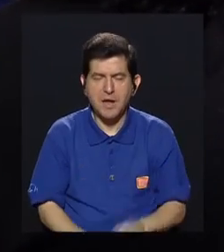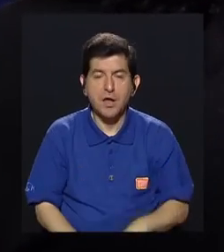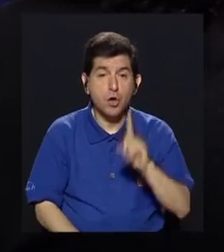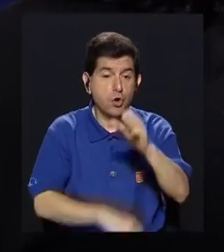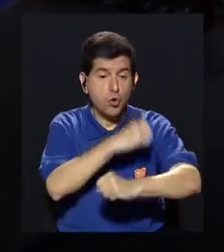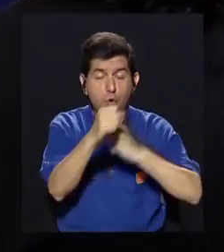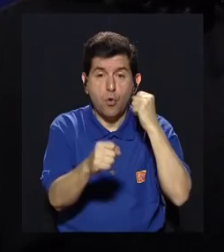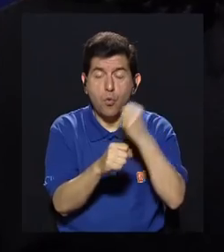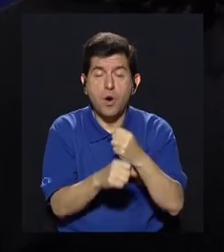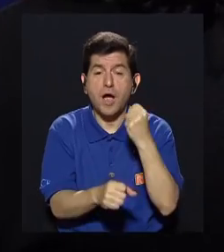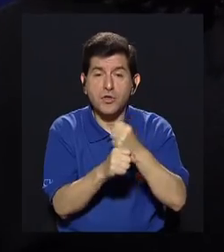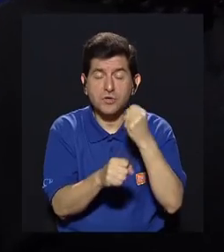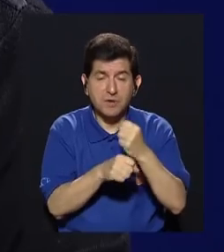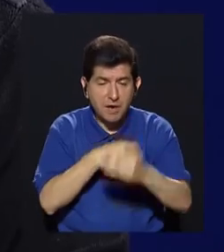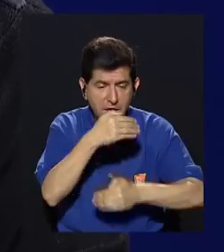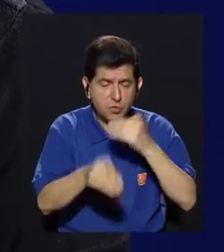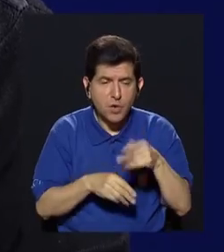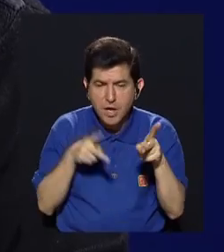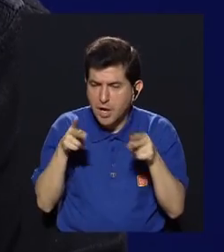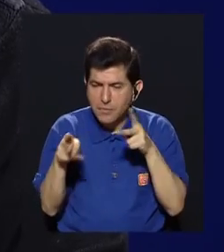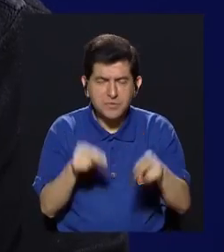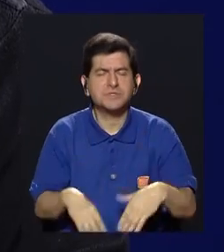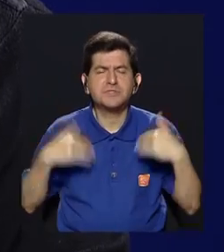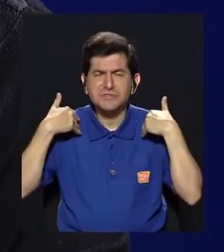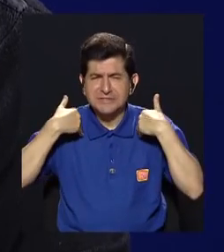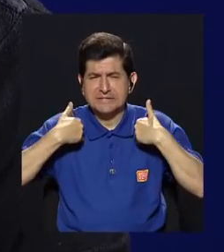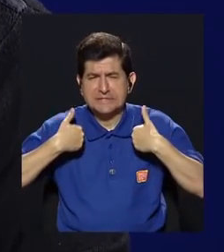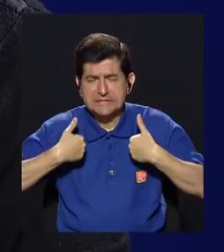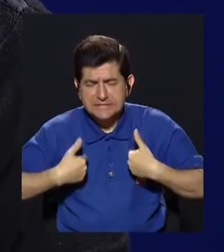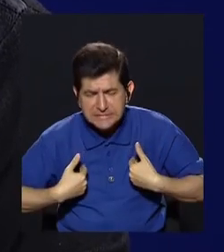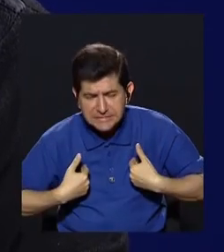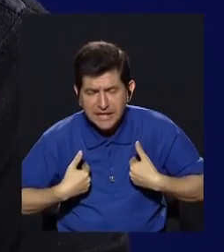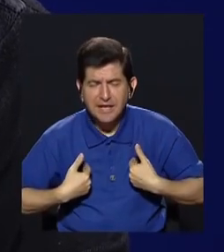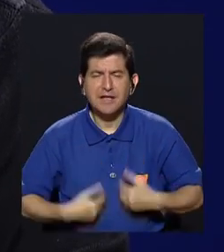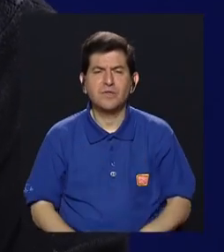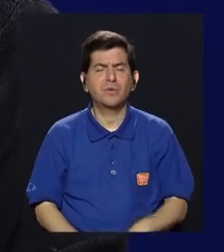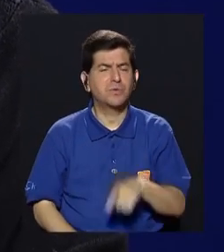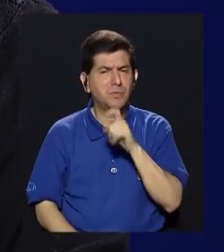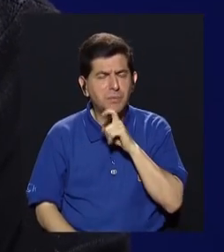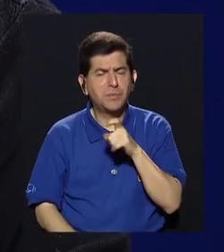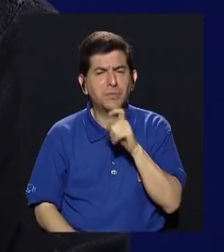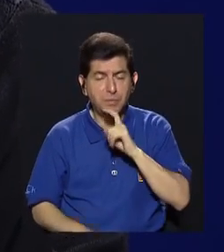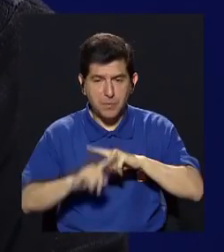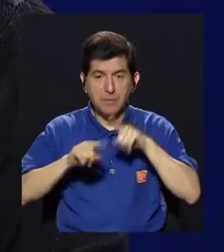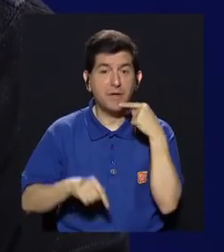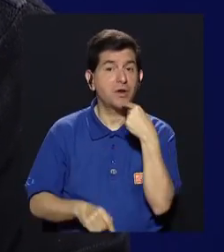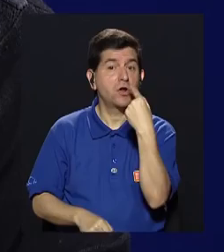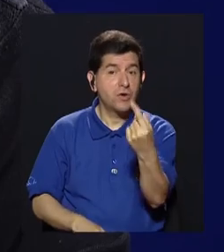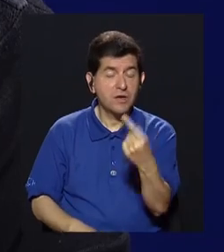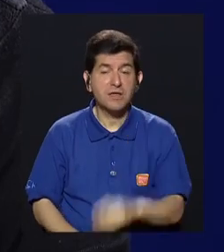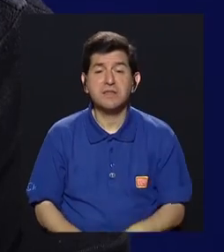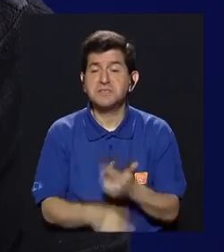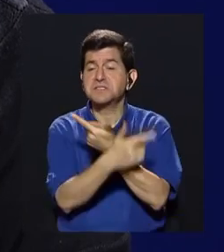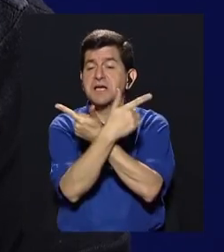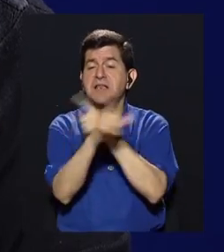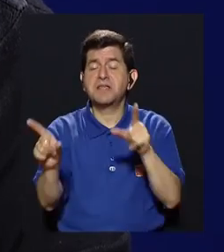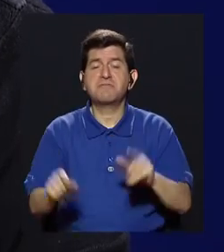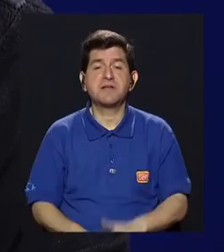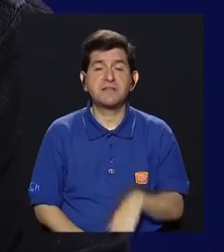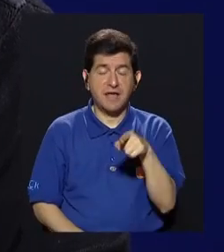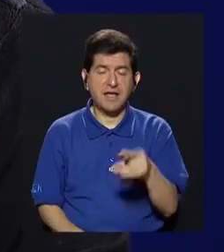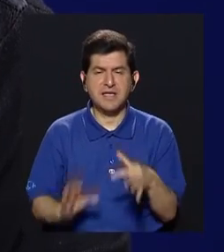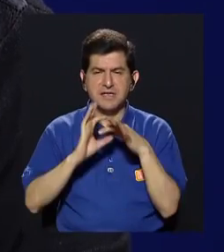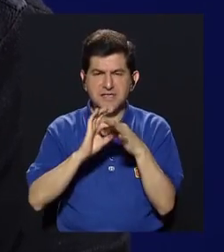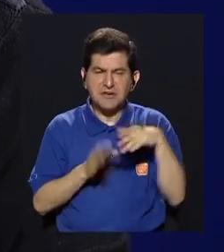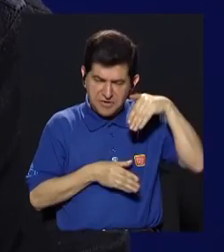un año y literalmente trabajando en eso es muy cansado es muy pesado pero eso que usted dice es espontáneo nadie se intimida se